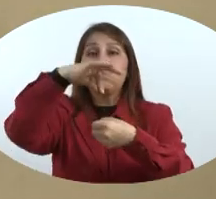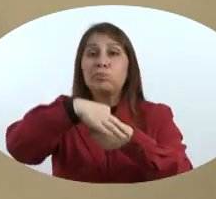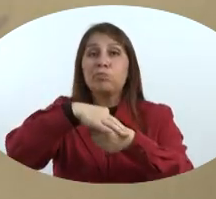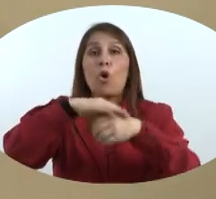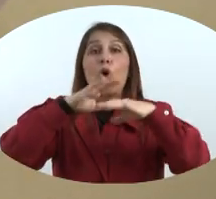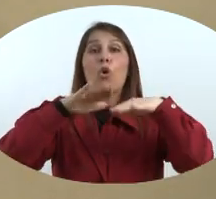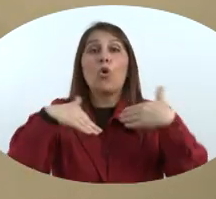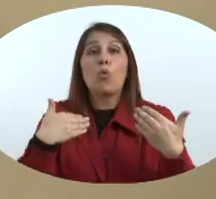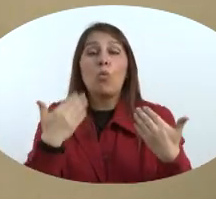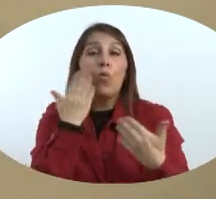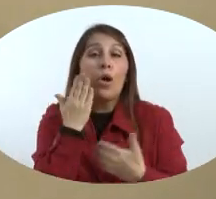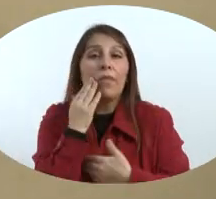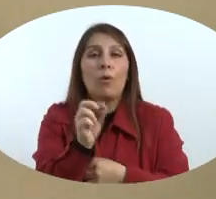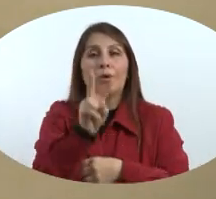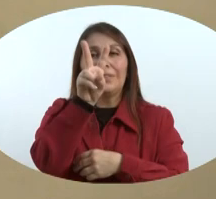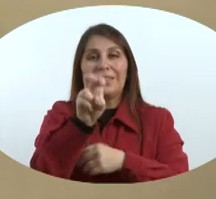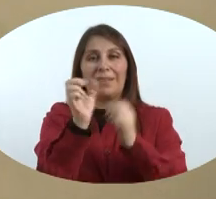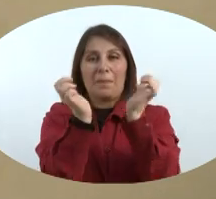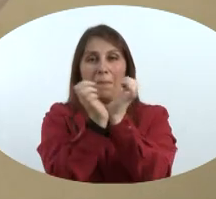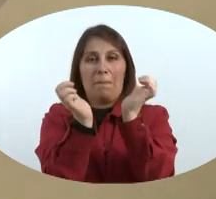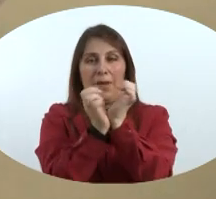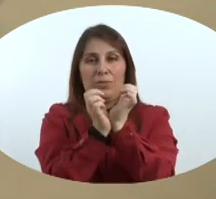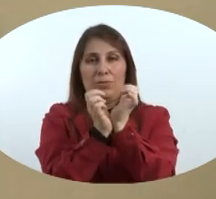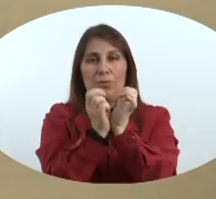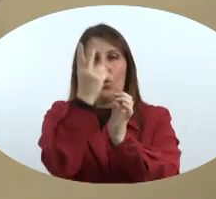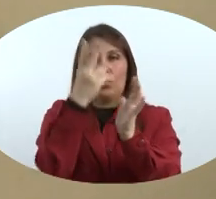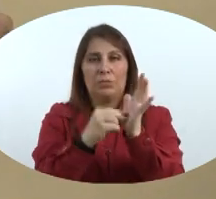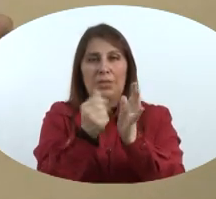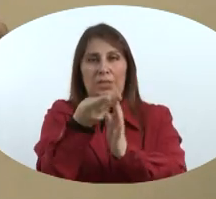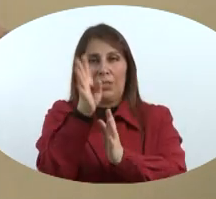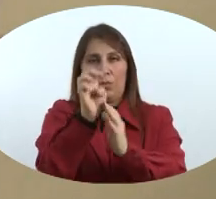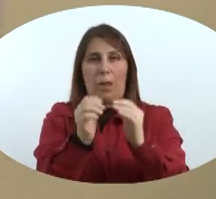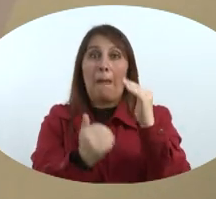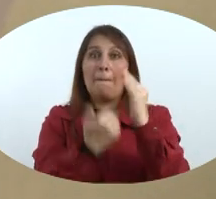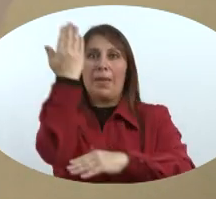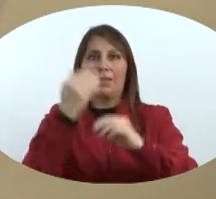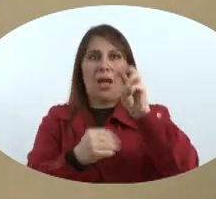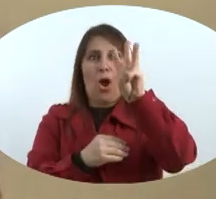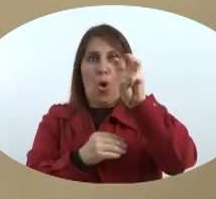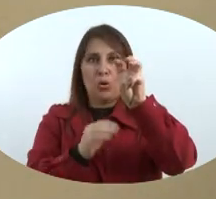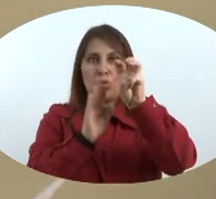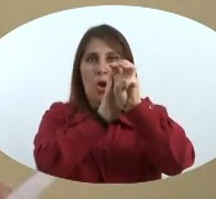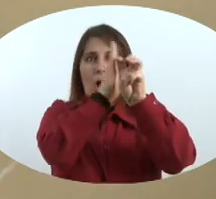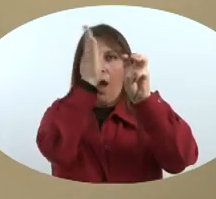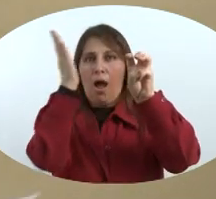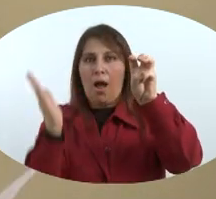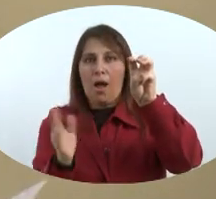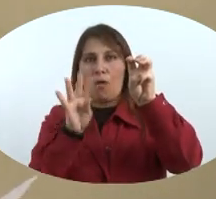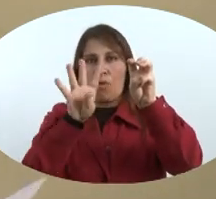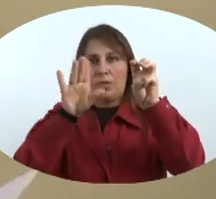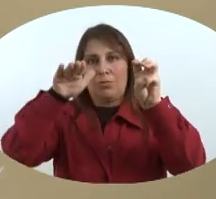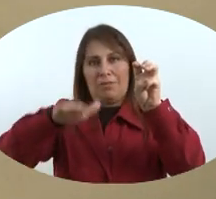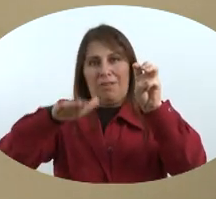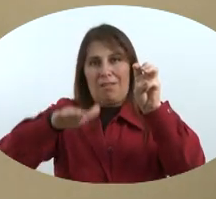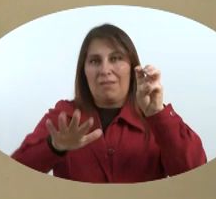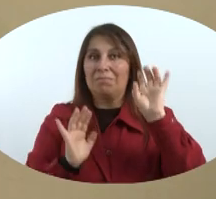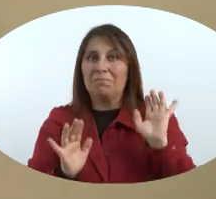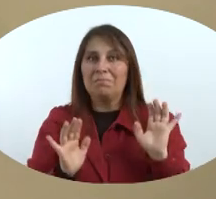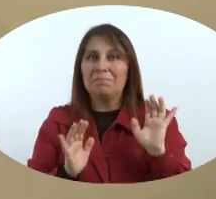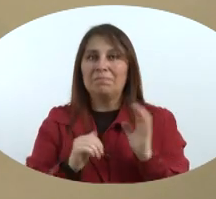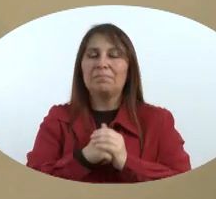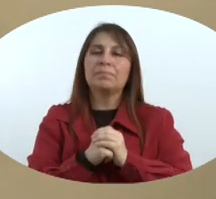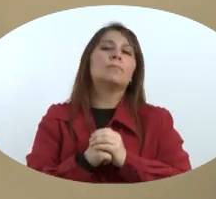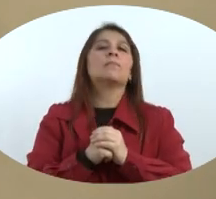realizará el 7 de mayo de 2010 de las 8 am hasta las 4 pm